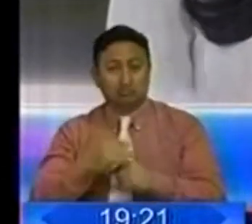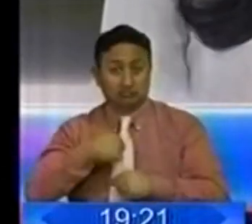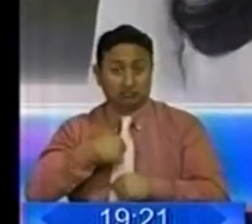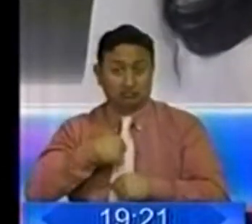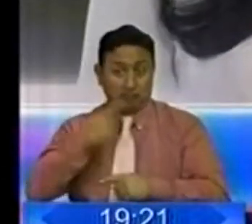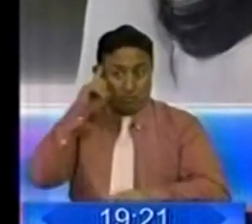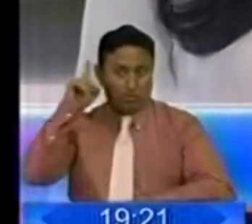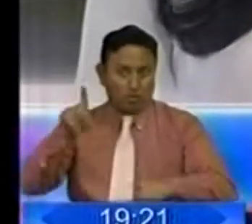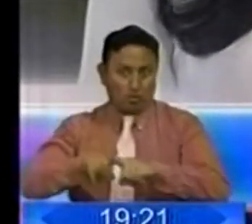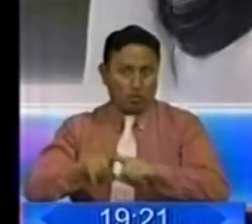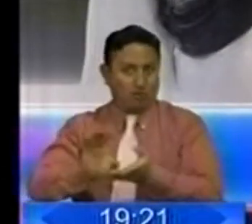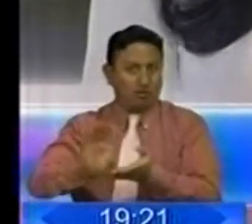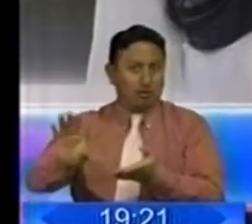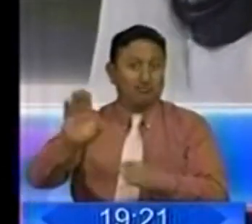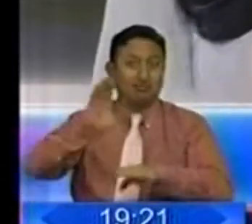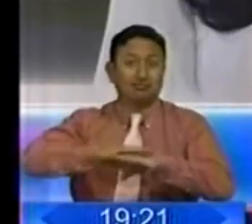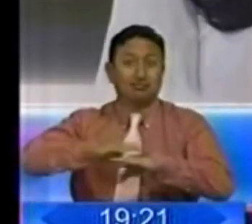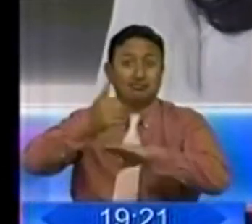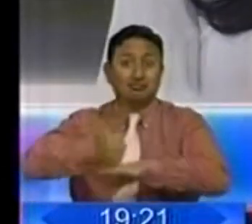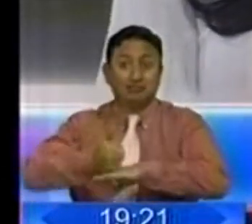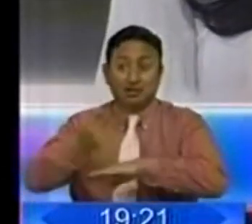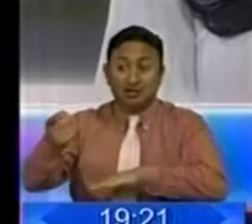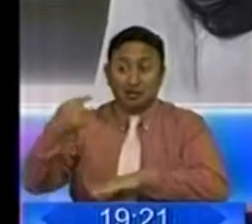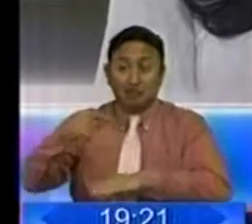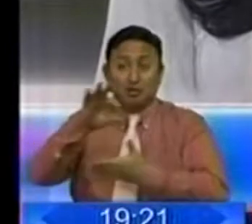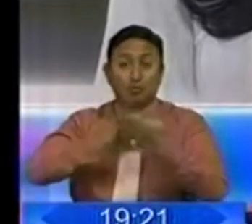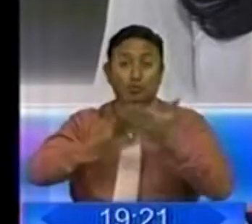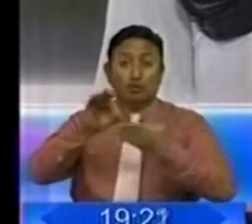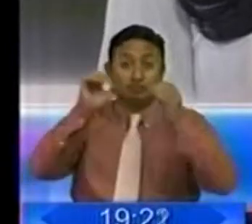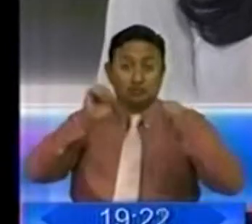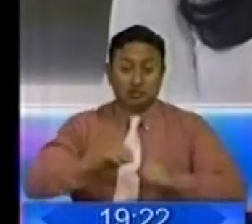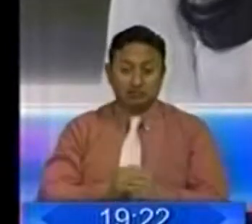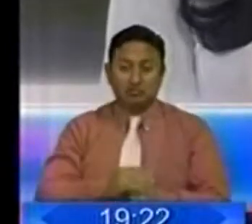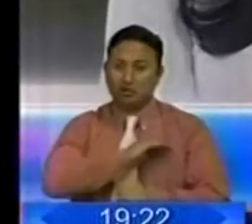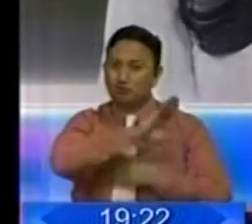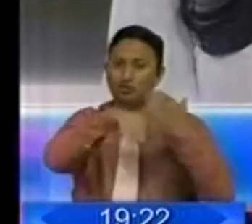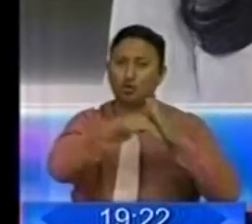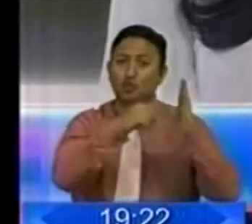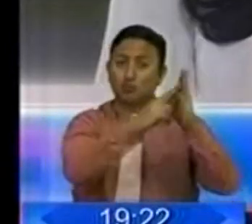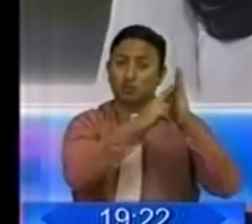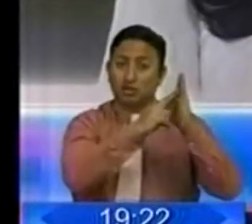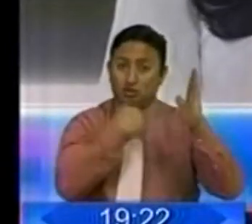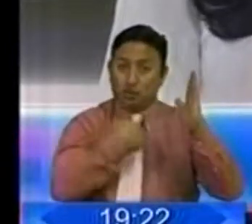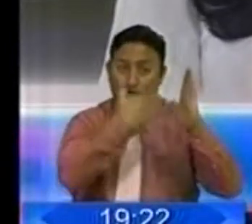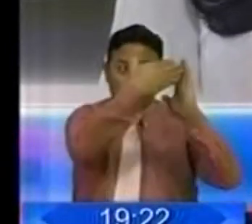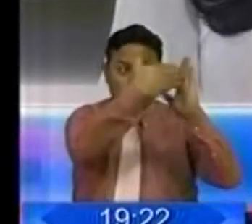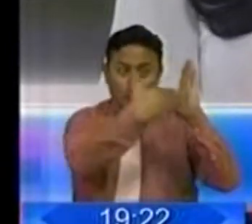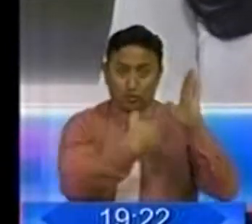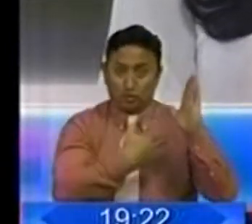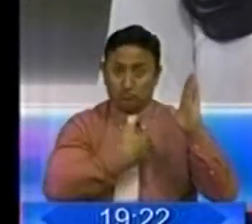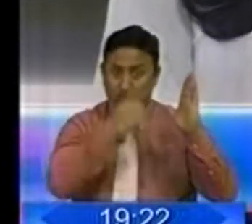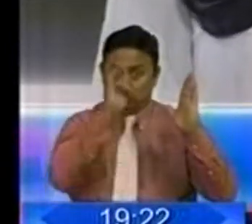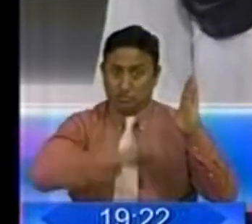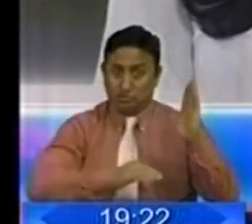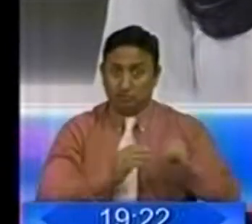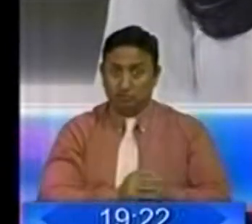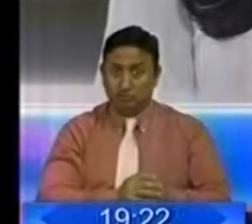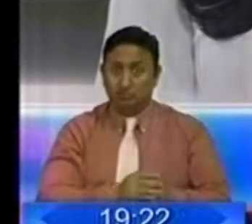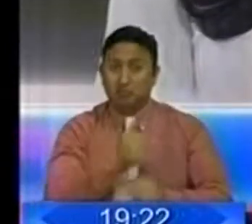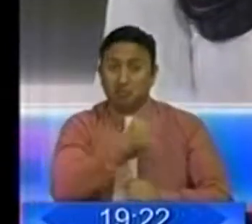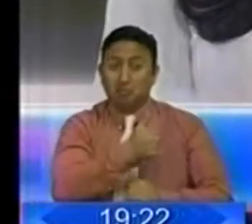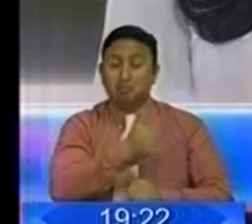lo resuelto, pues la autorización temporal se dio habiendo cumplido con todos los requisitos exigidos por